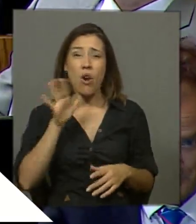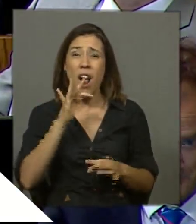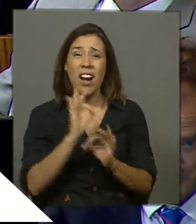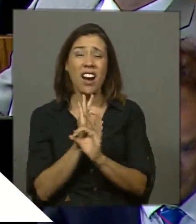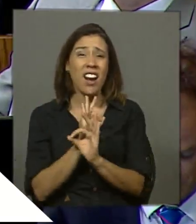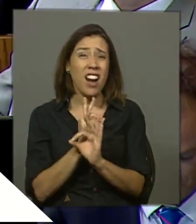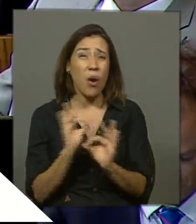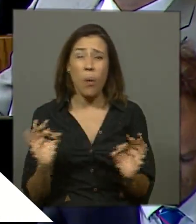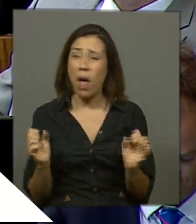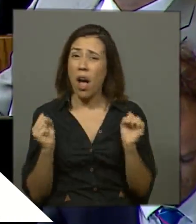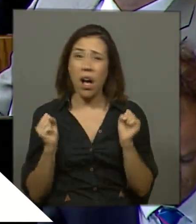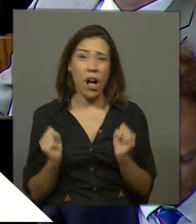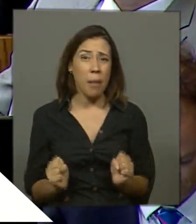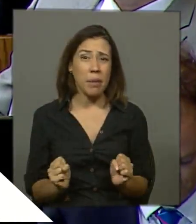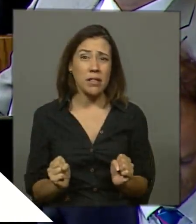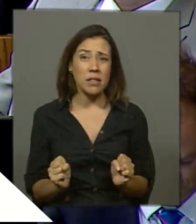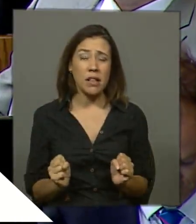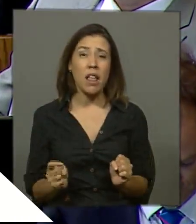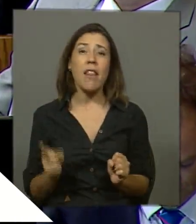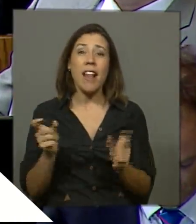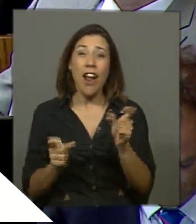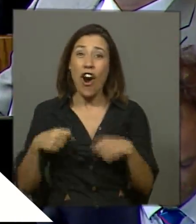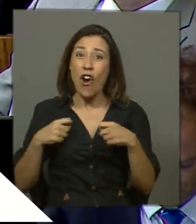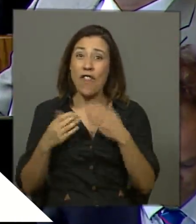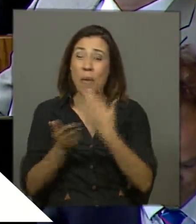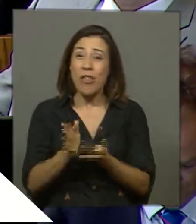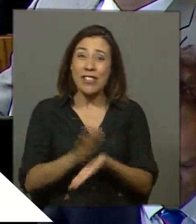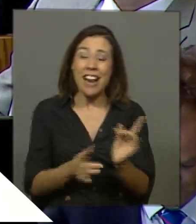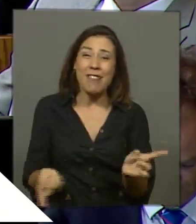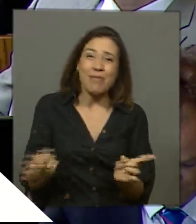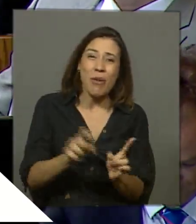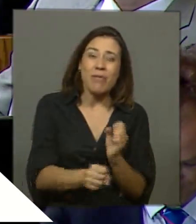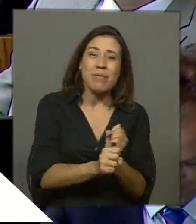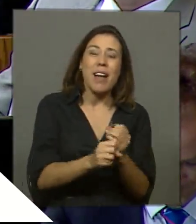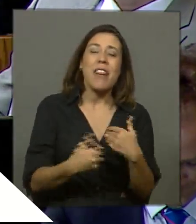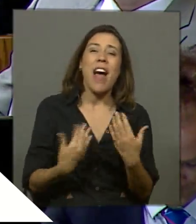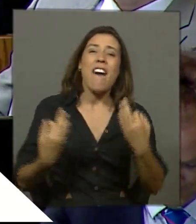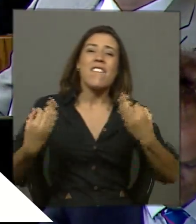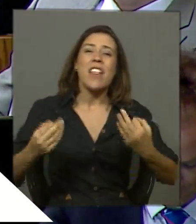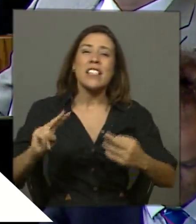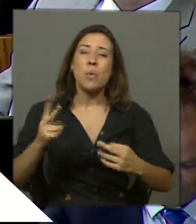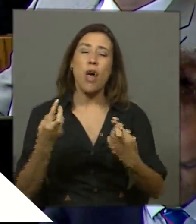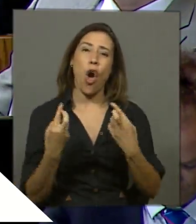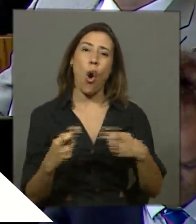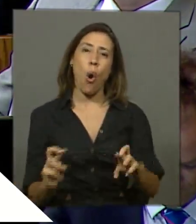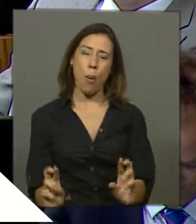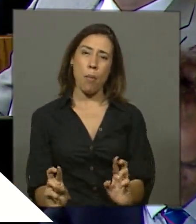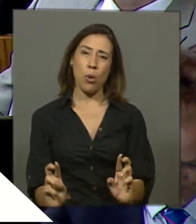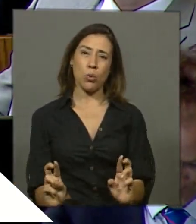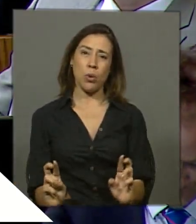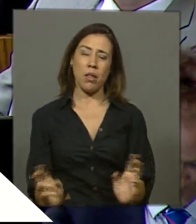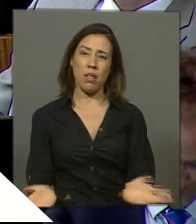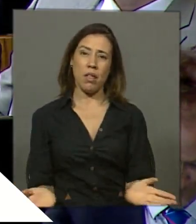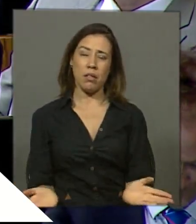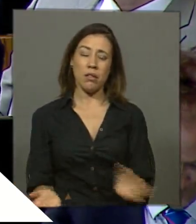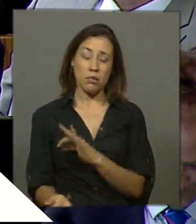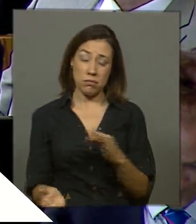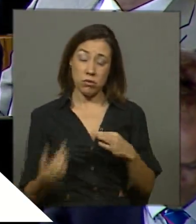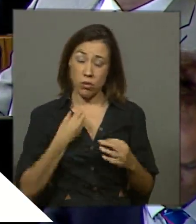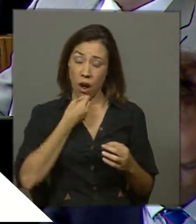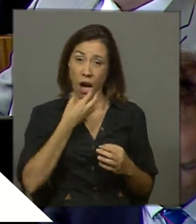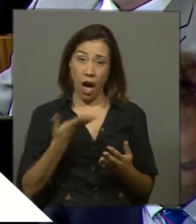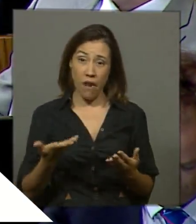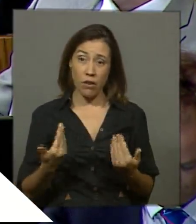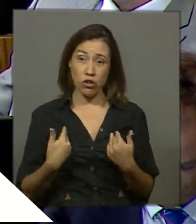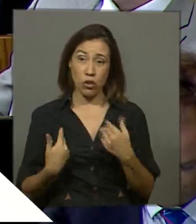ninguna capacidad de reinsertar a los jóvenes de darles una verdadera segunda oportunidad ministro yo se lo digo no